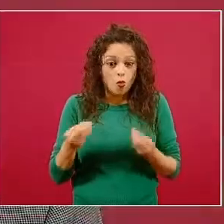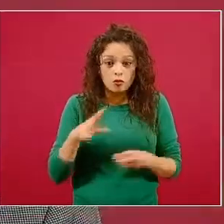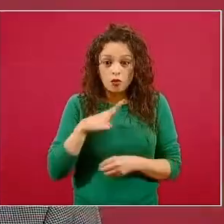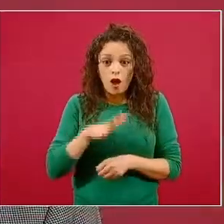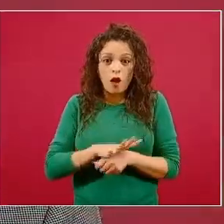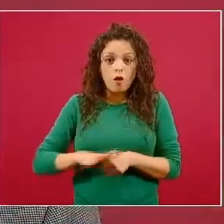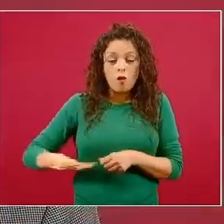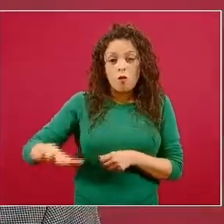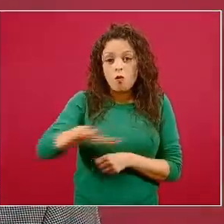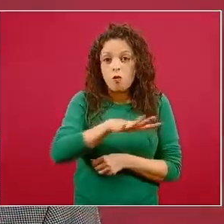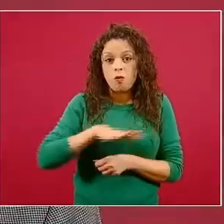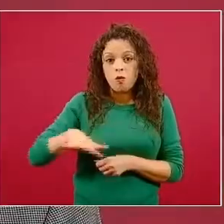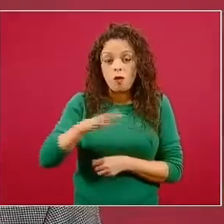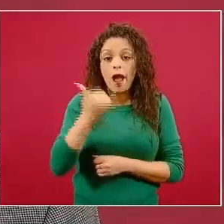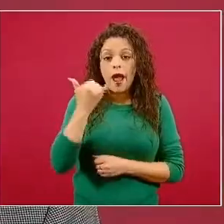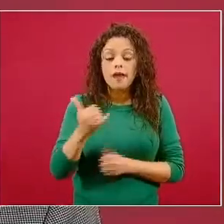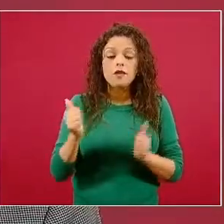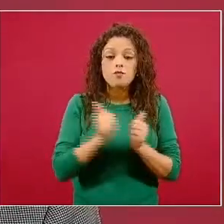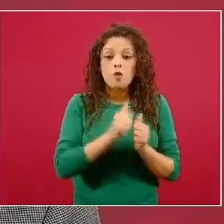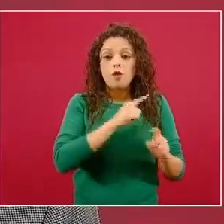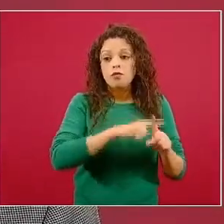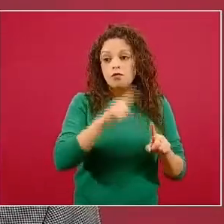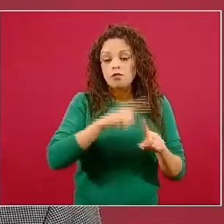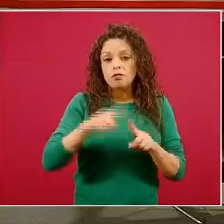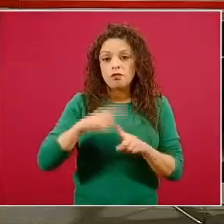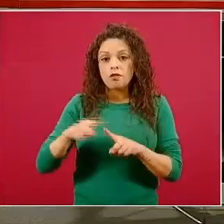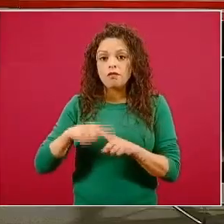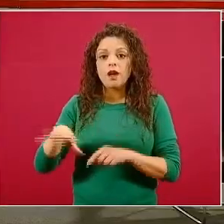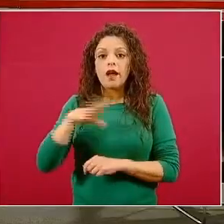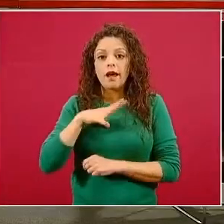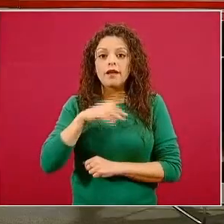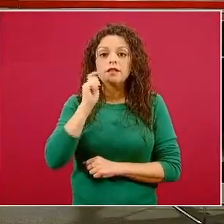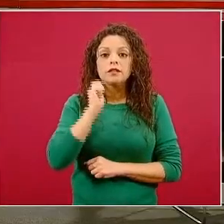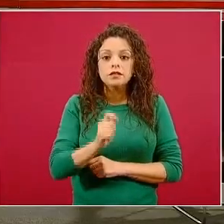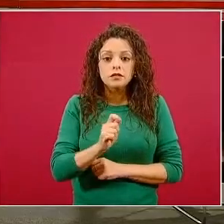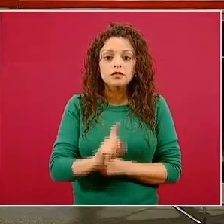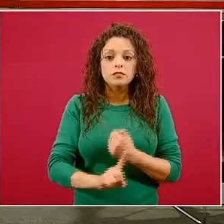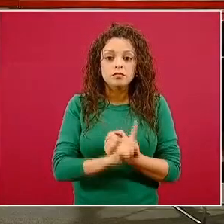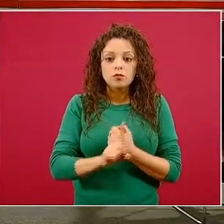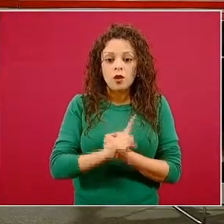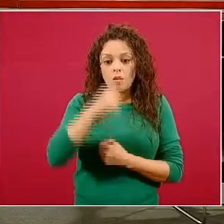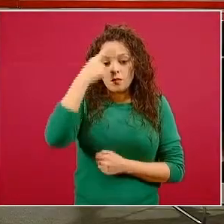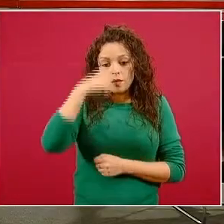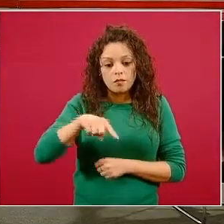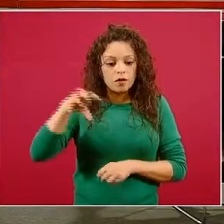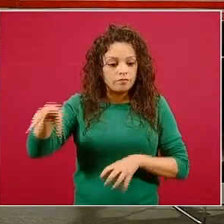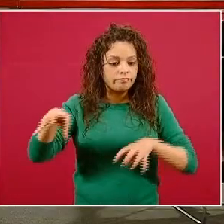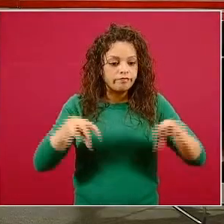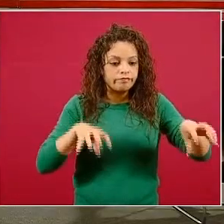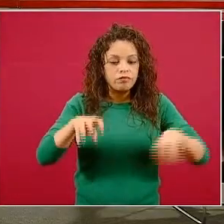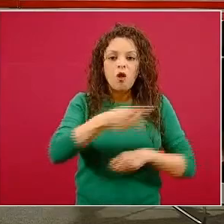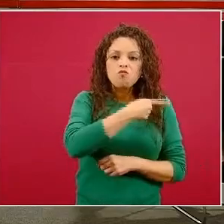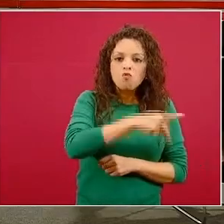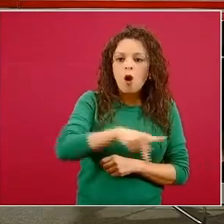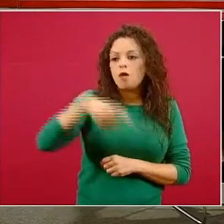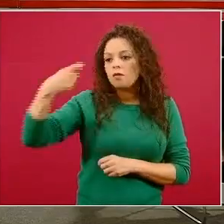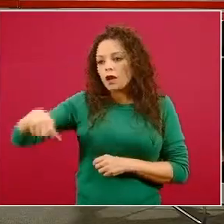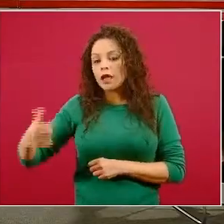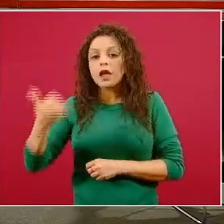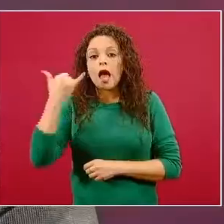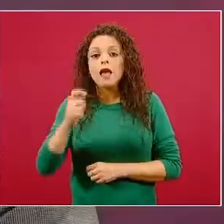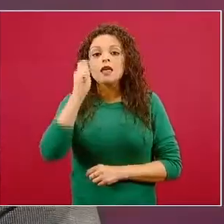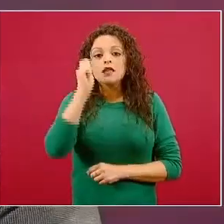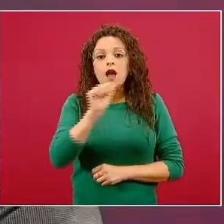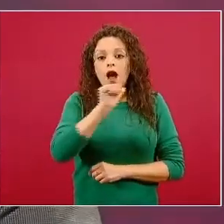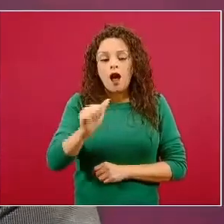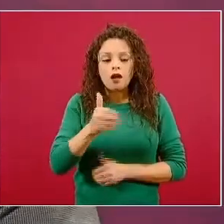diverso, con importantes rezagos en términos de la distribución de la riqueza y de los servicios de salud, la